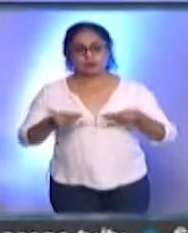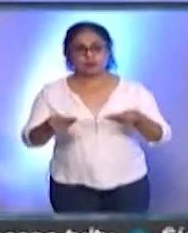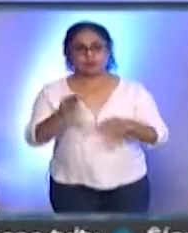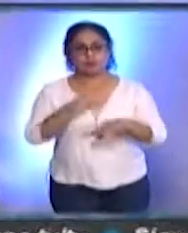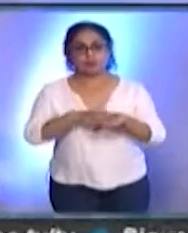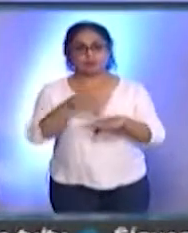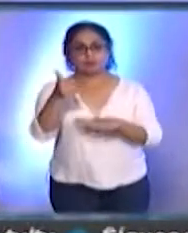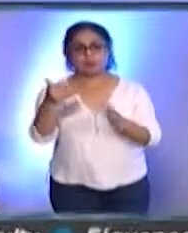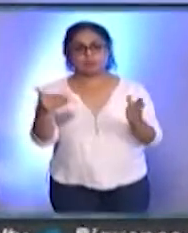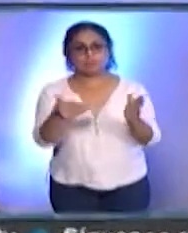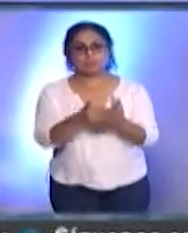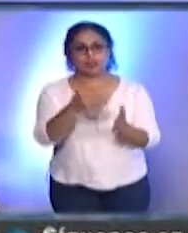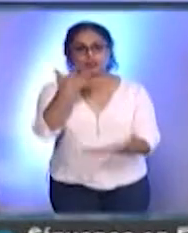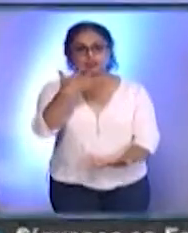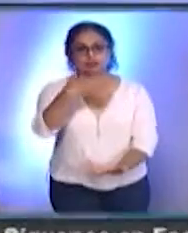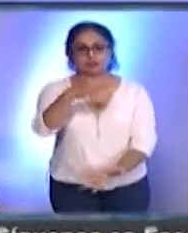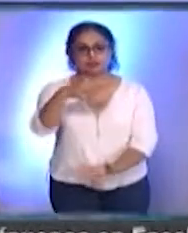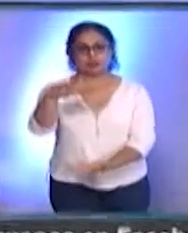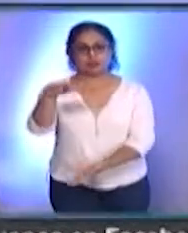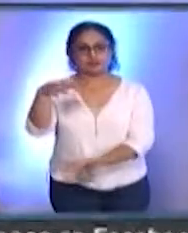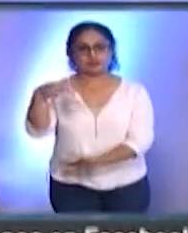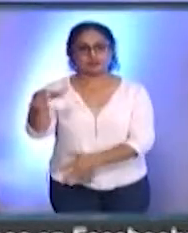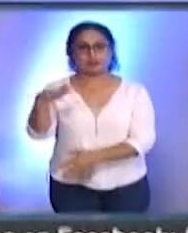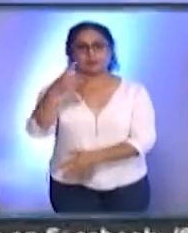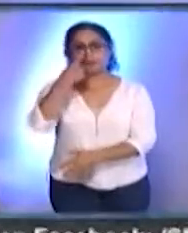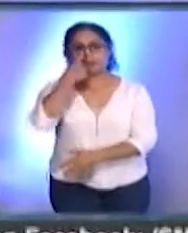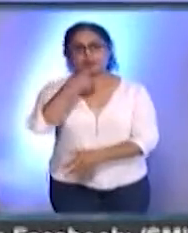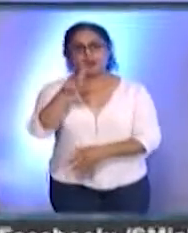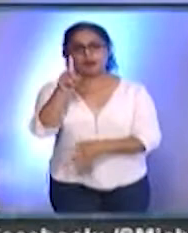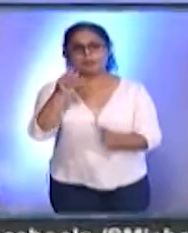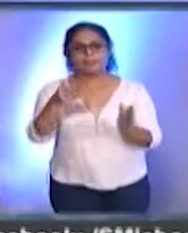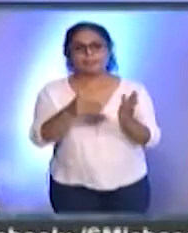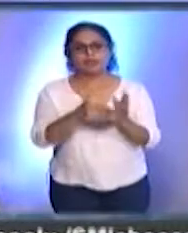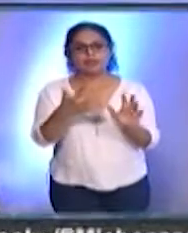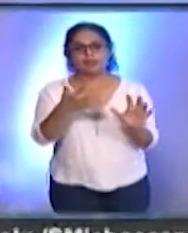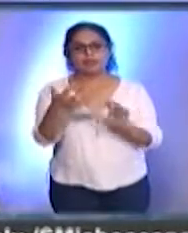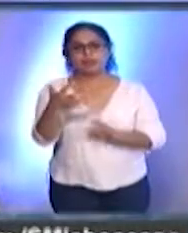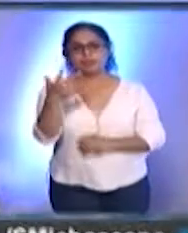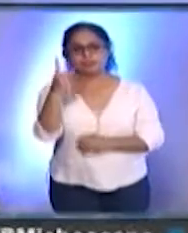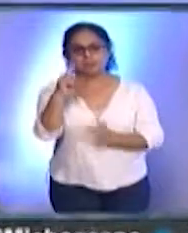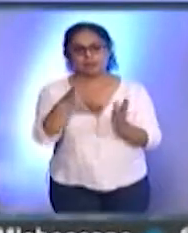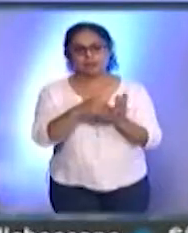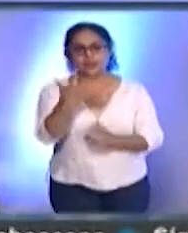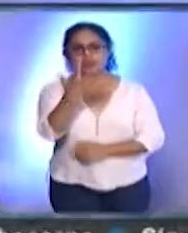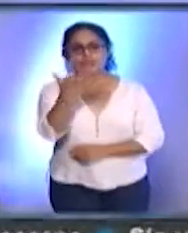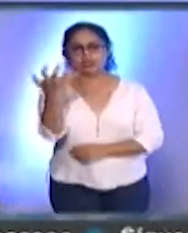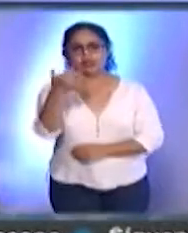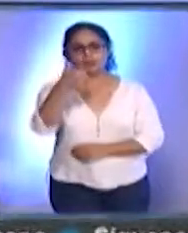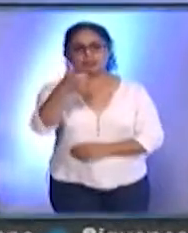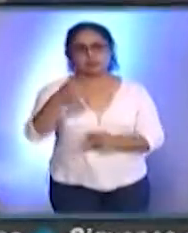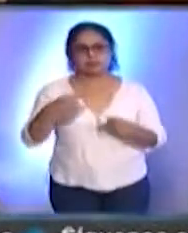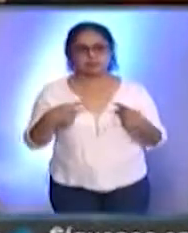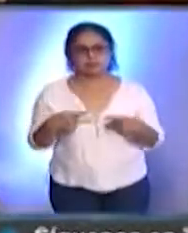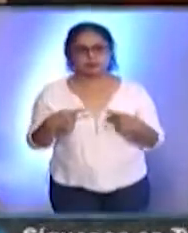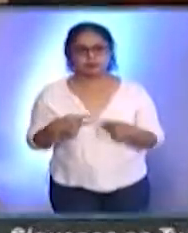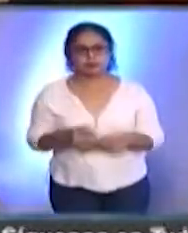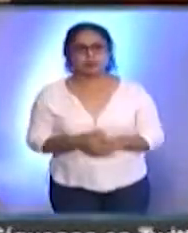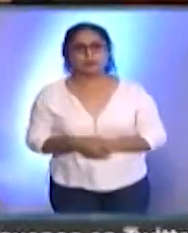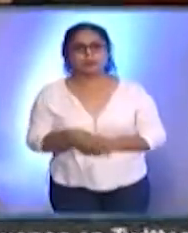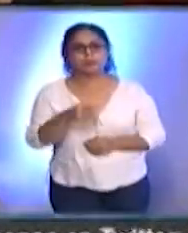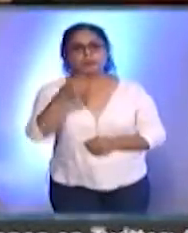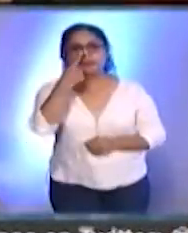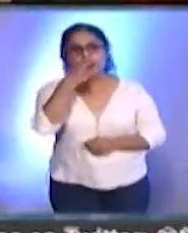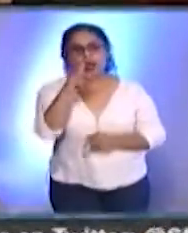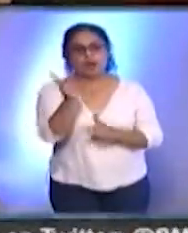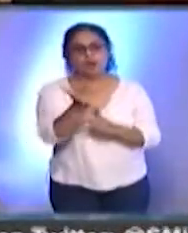6,000 despensas beneficiando a 1,506 personas. Aquí los detalles. Para dar continuidad al